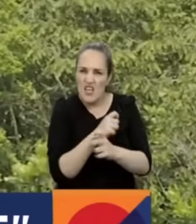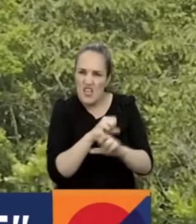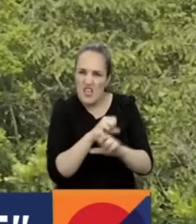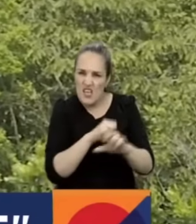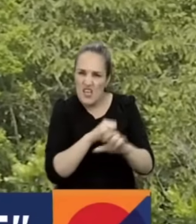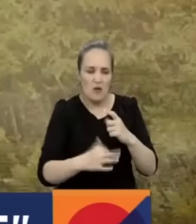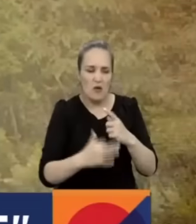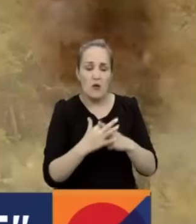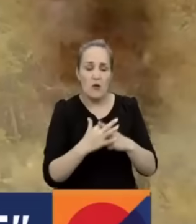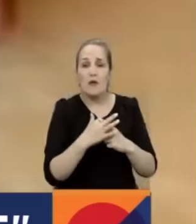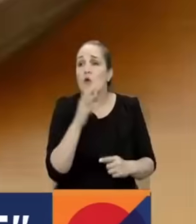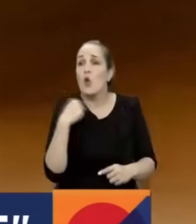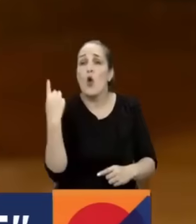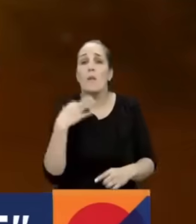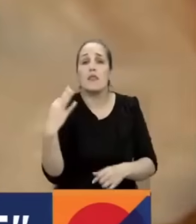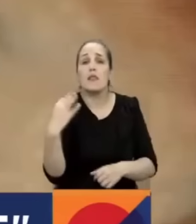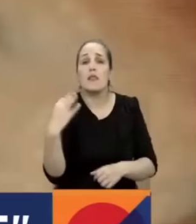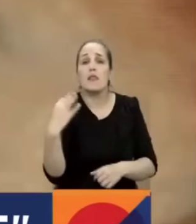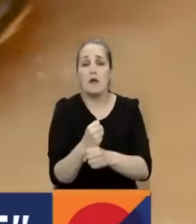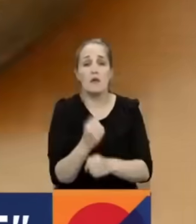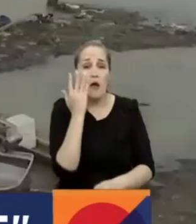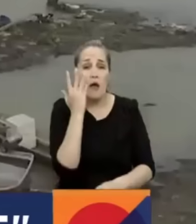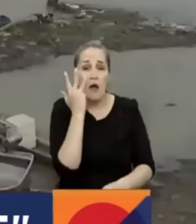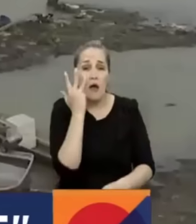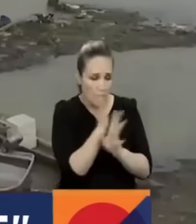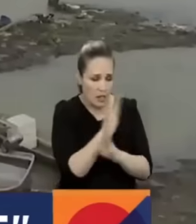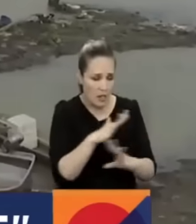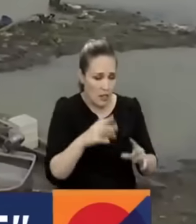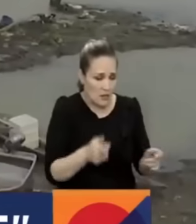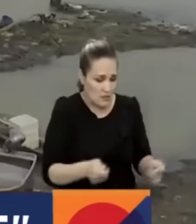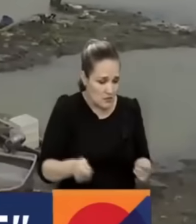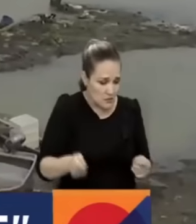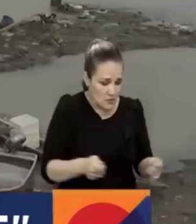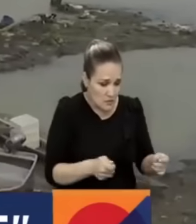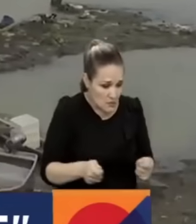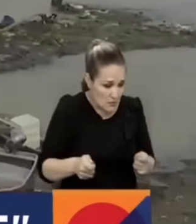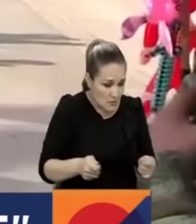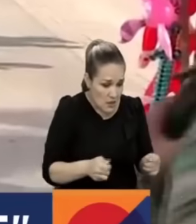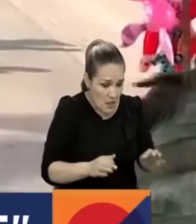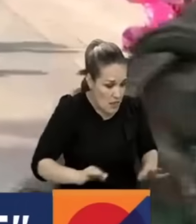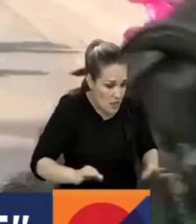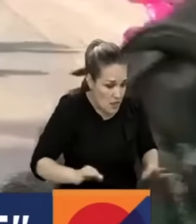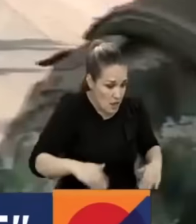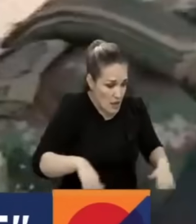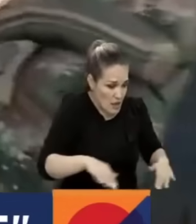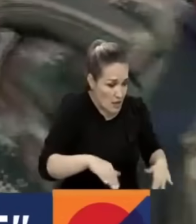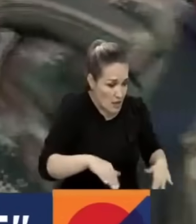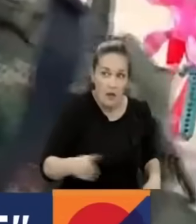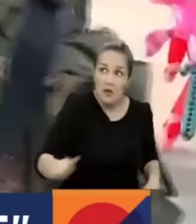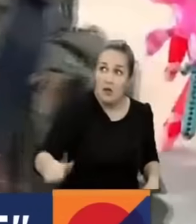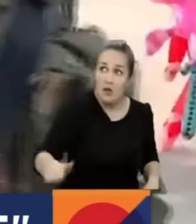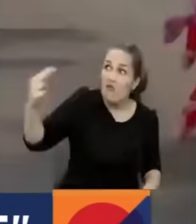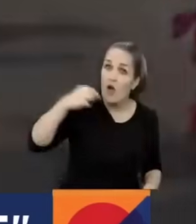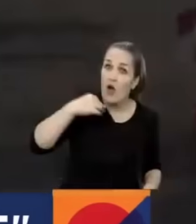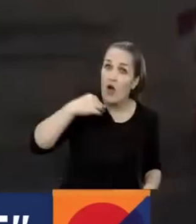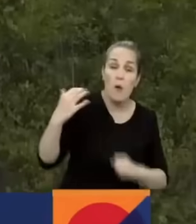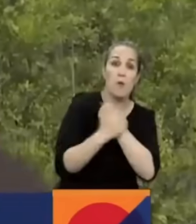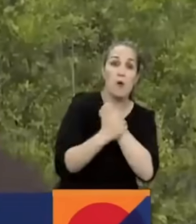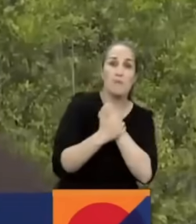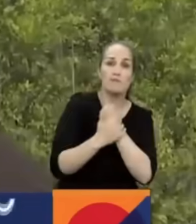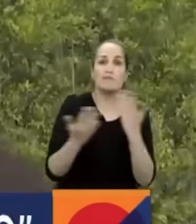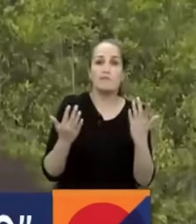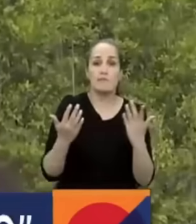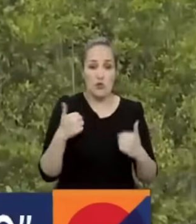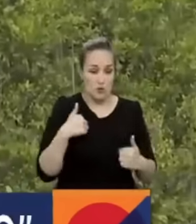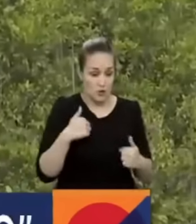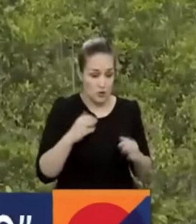la falta de empleo. Aseguró que trabaja día y noche con la incertidumbre de que en cualquier momento lleguen las autoridades. Estoy dependiendo de la